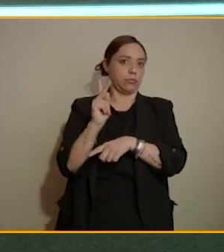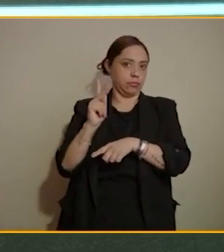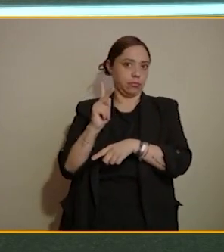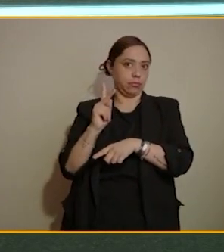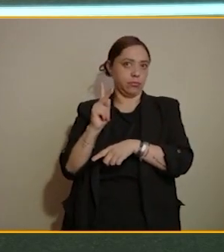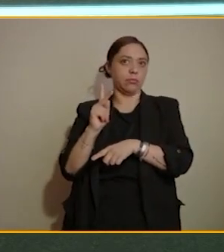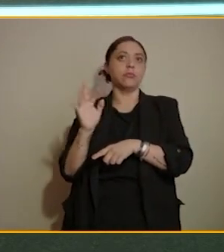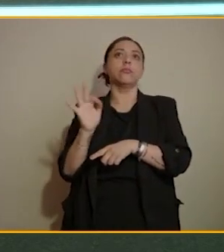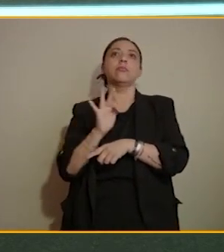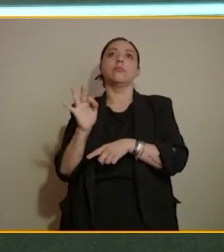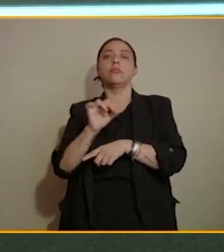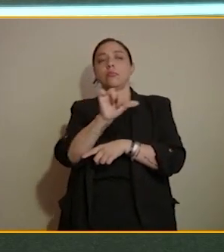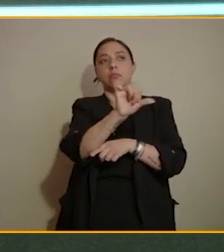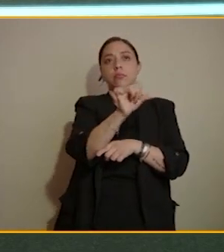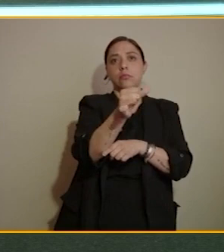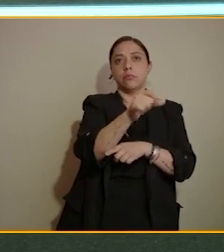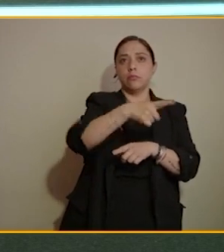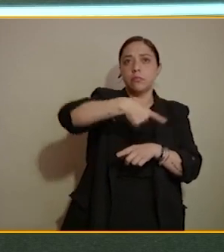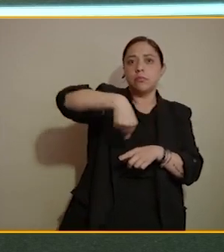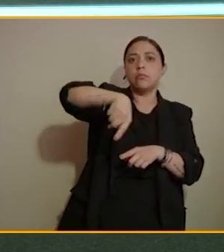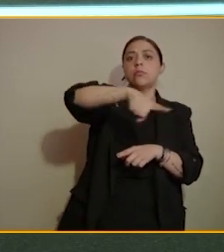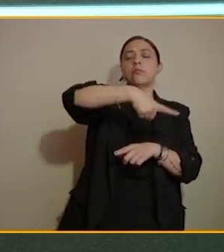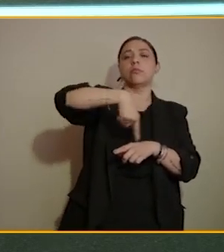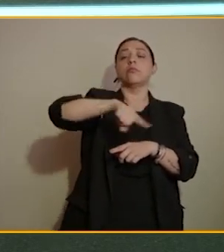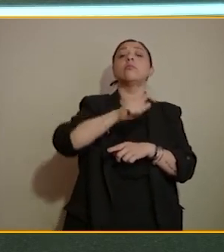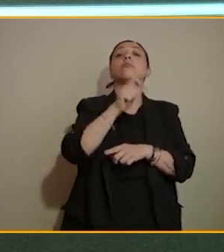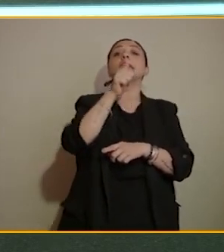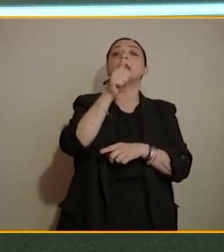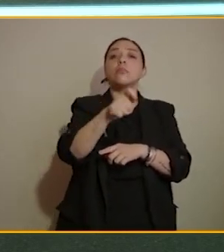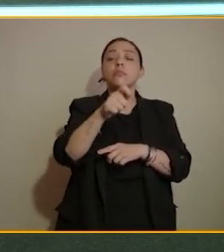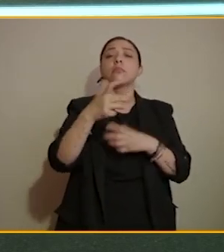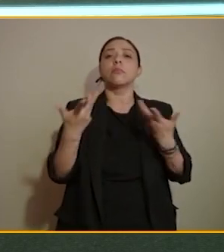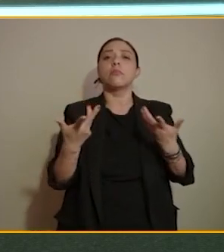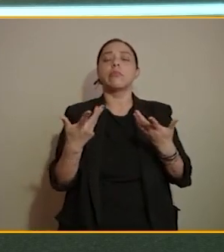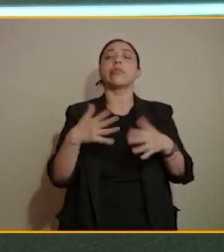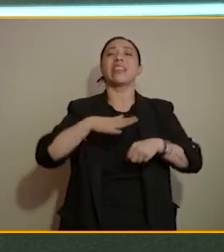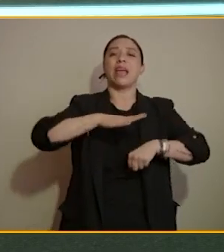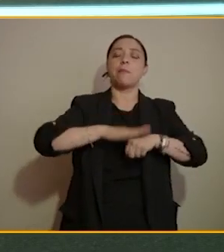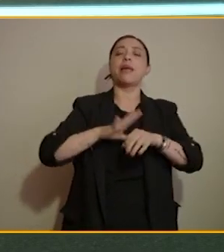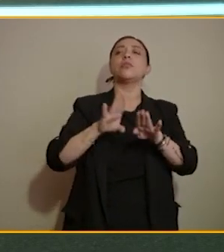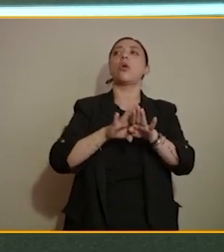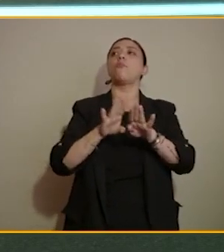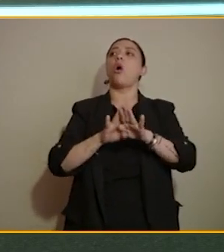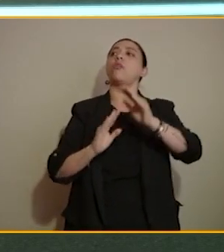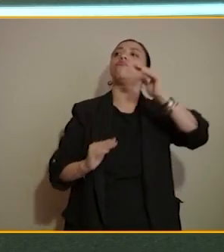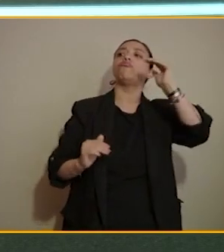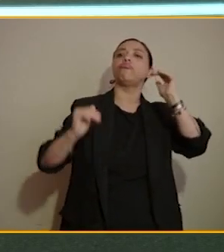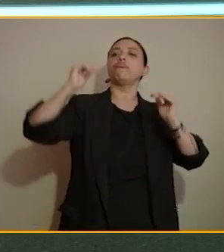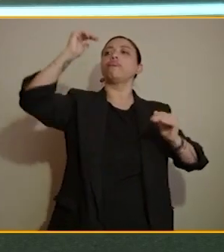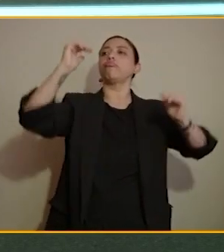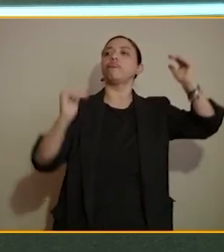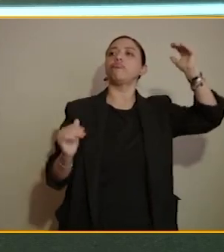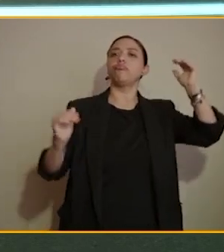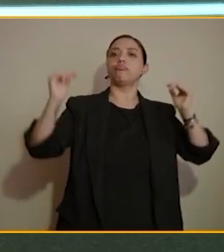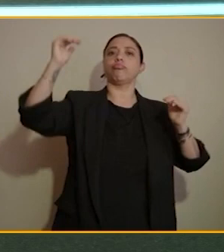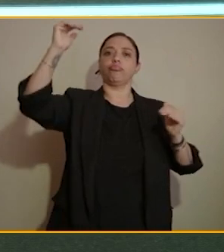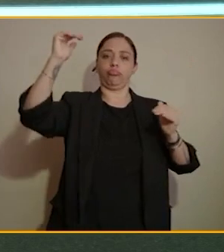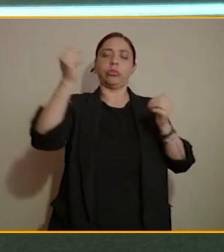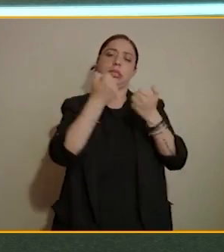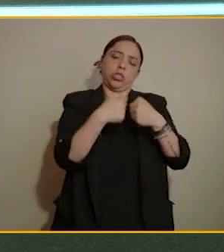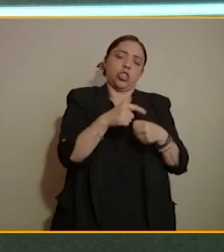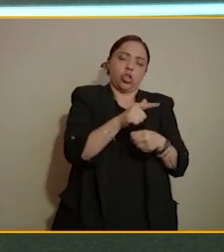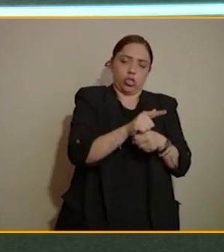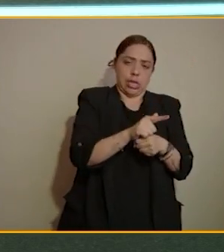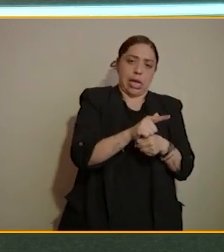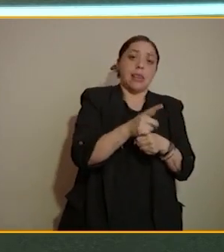acá? Ahí simplemente estamos aumentando la brecha de desigualdad, que es desigualdad social y